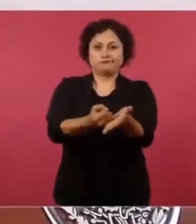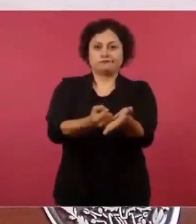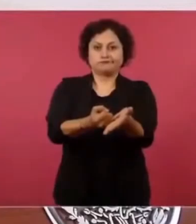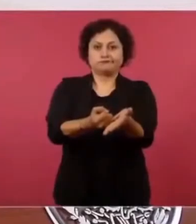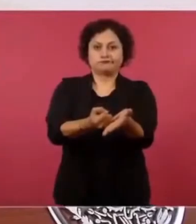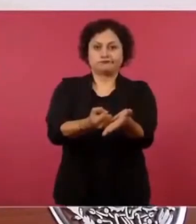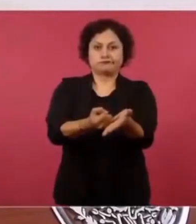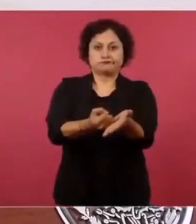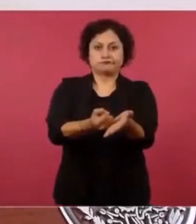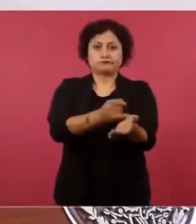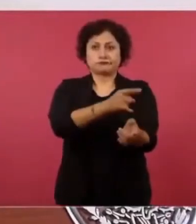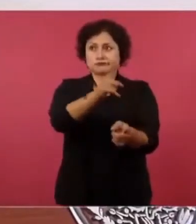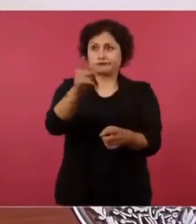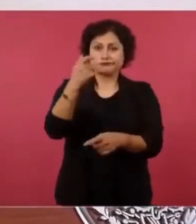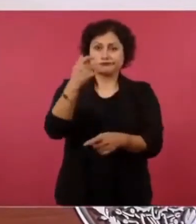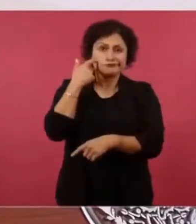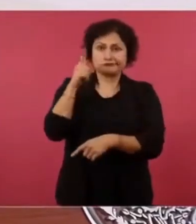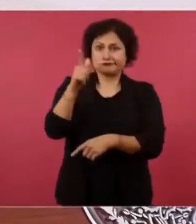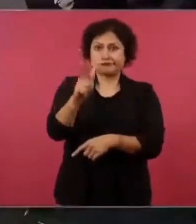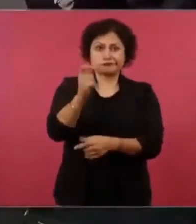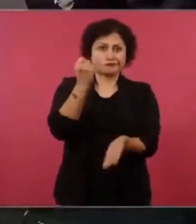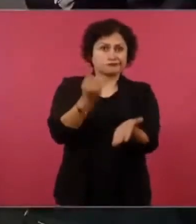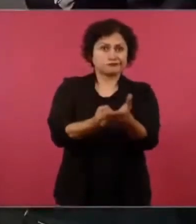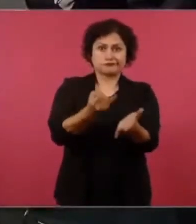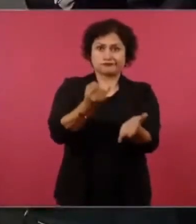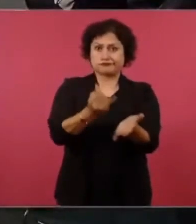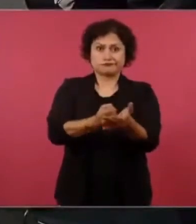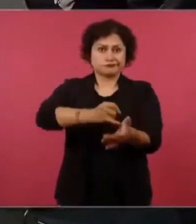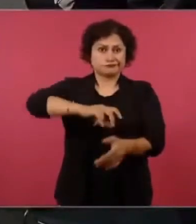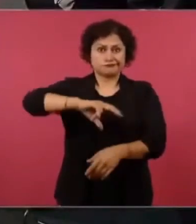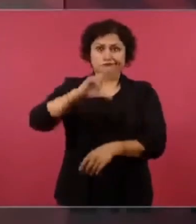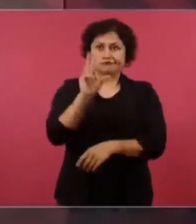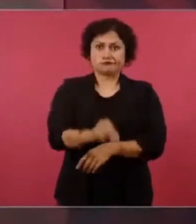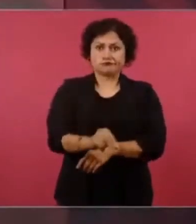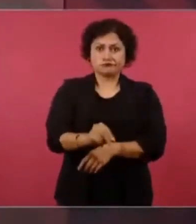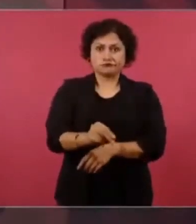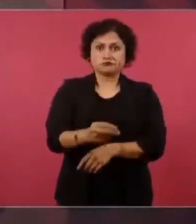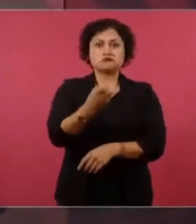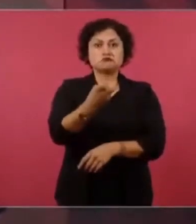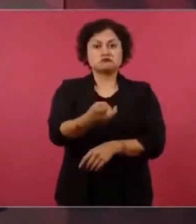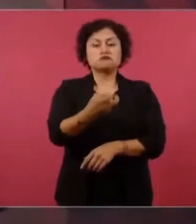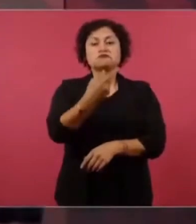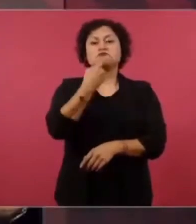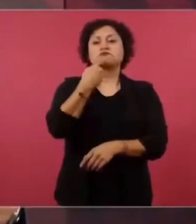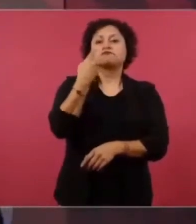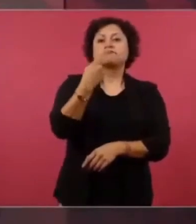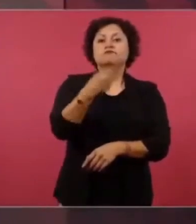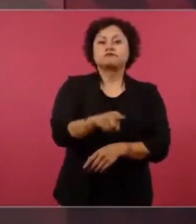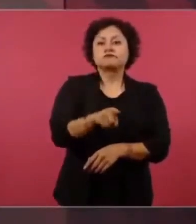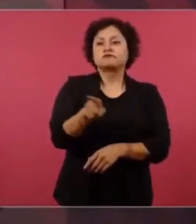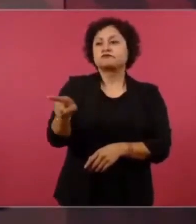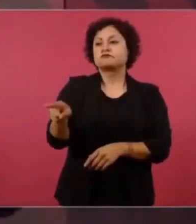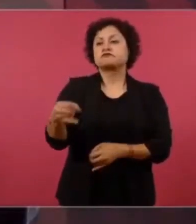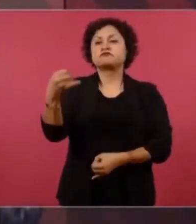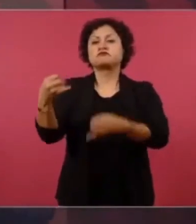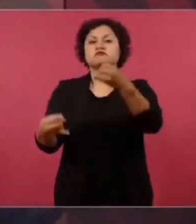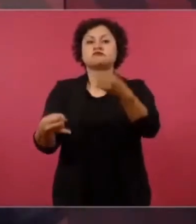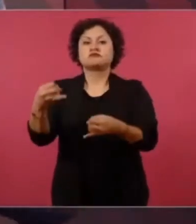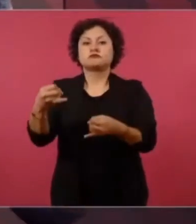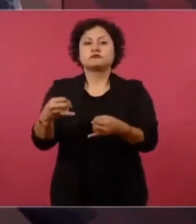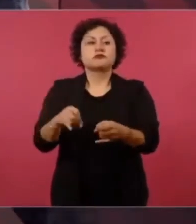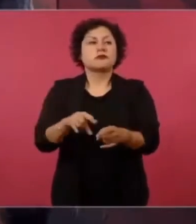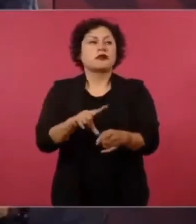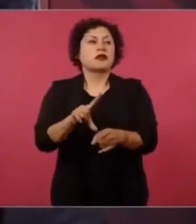No quieren pagar impuestos los de arriba. Y entonces, con puras chicanadas,